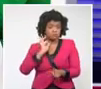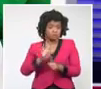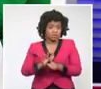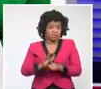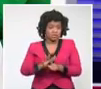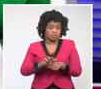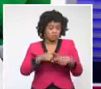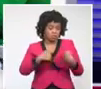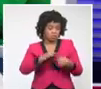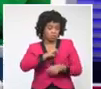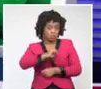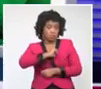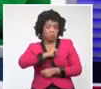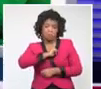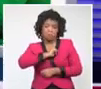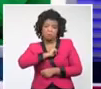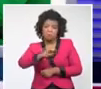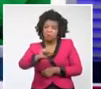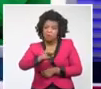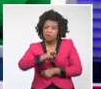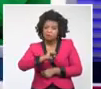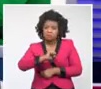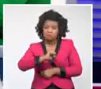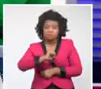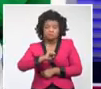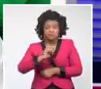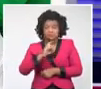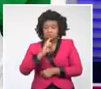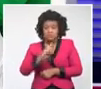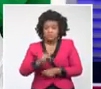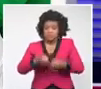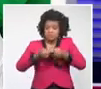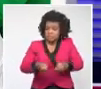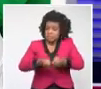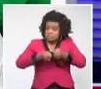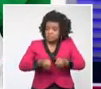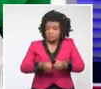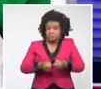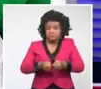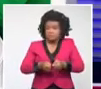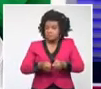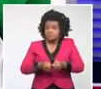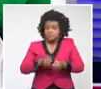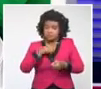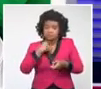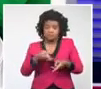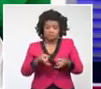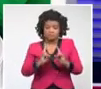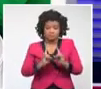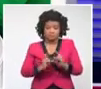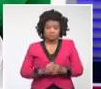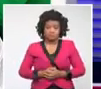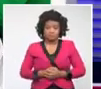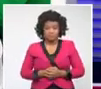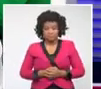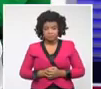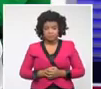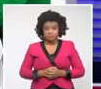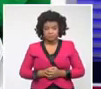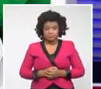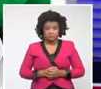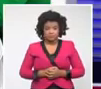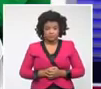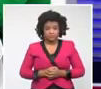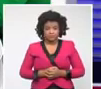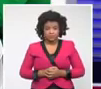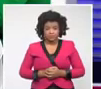parada cardíaca en asistolia que no fue posible su reanimación, no obstante las maniobras aplicadas.